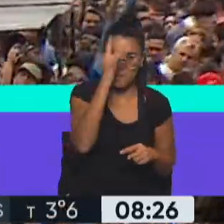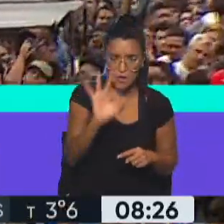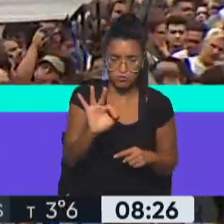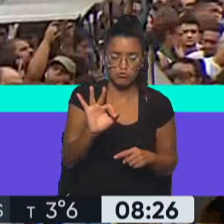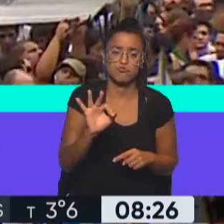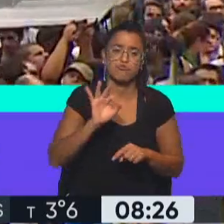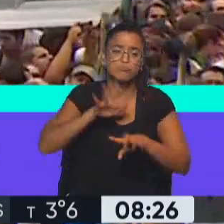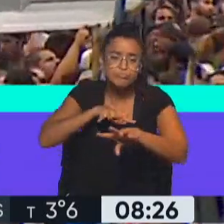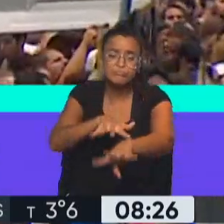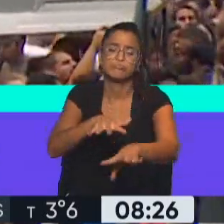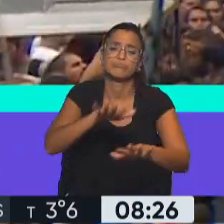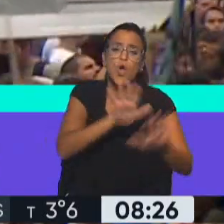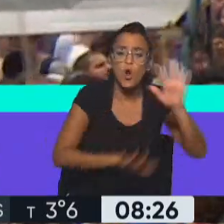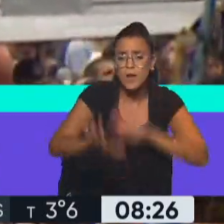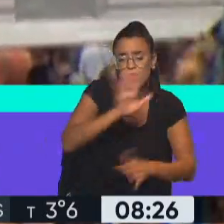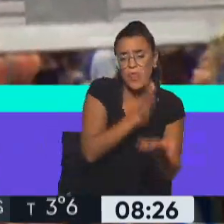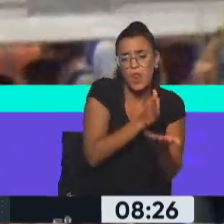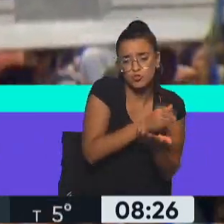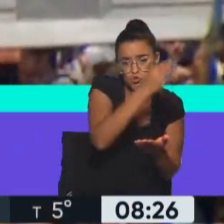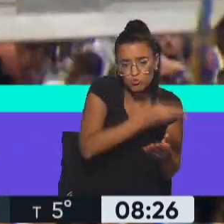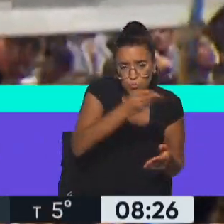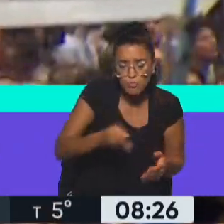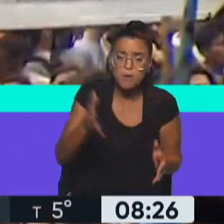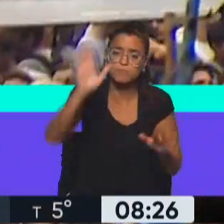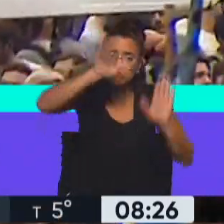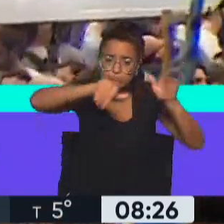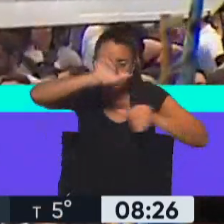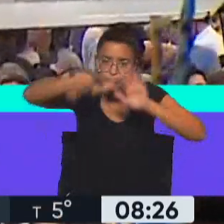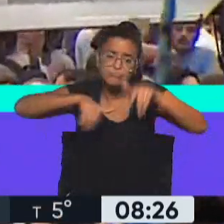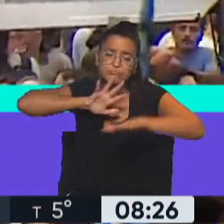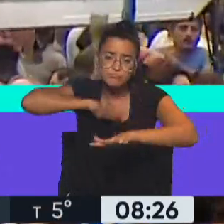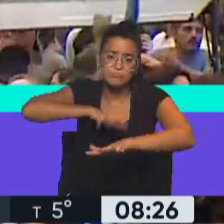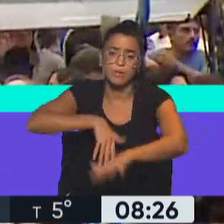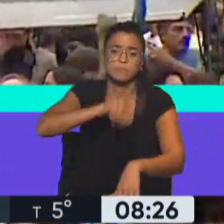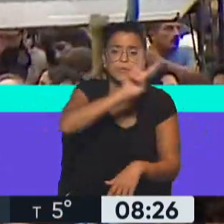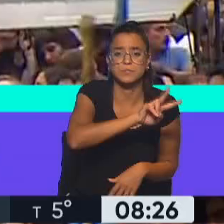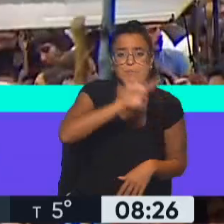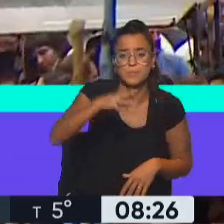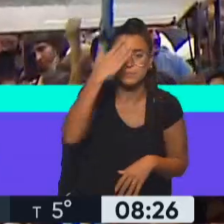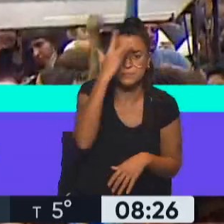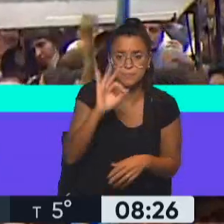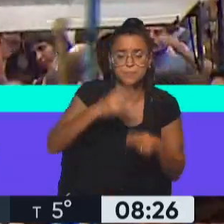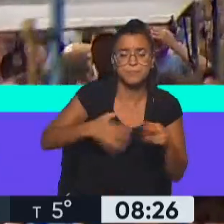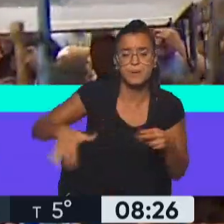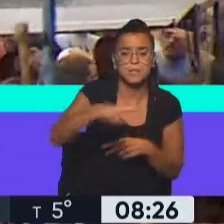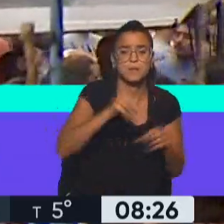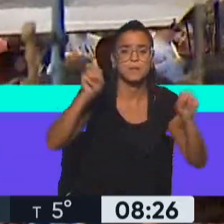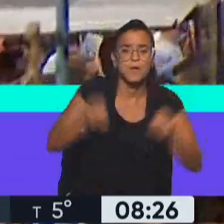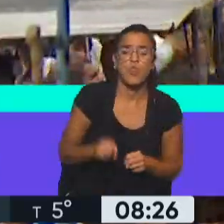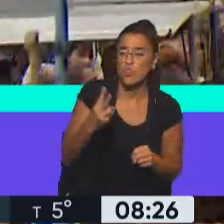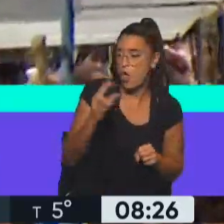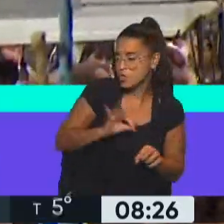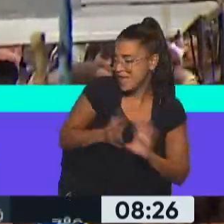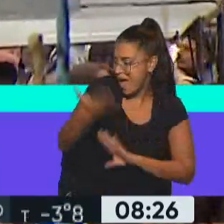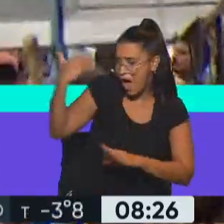marzo. Los organismos de derechos humanos convocan a marchar el 24 de marzo a Plaza de Mayo después de 2 años